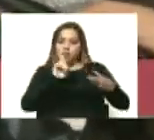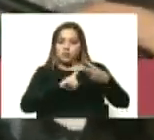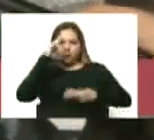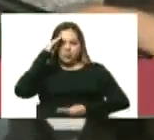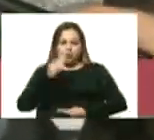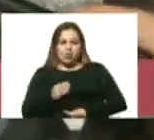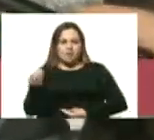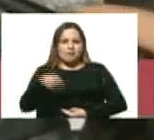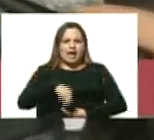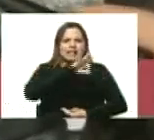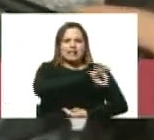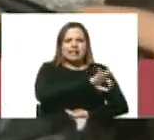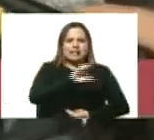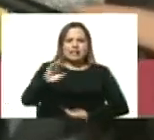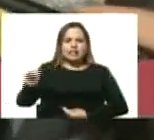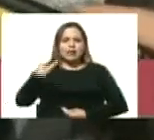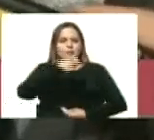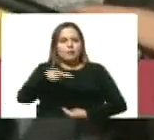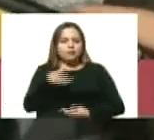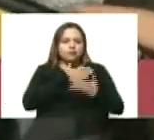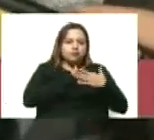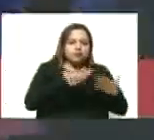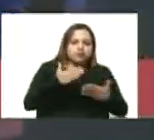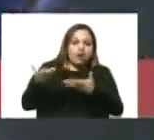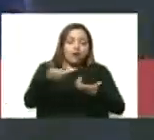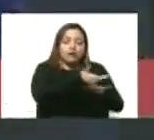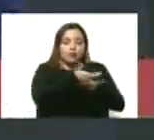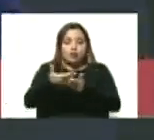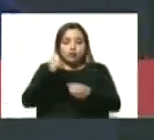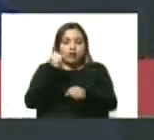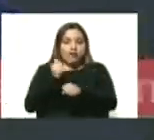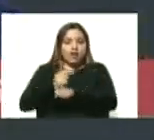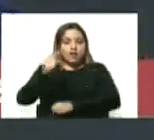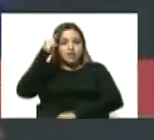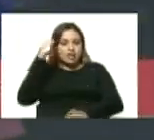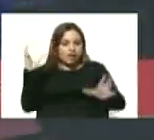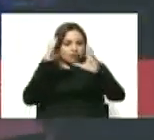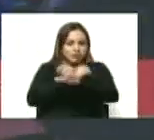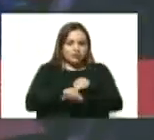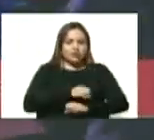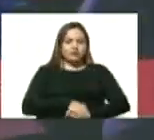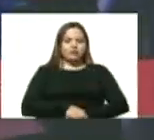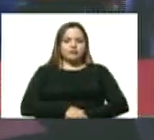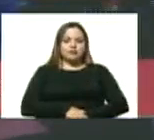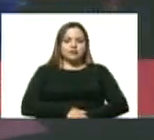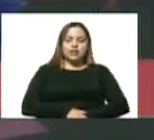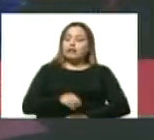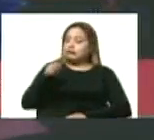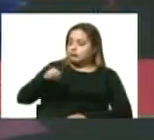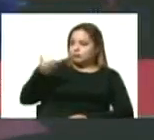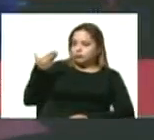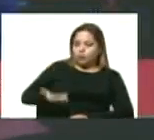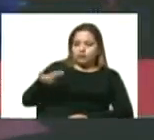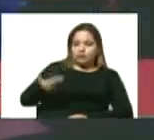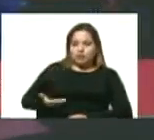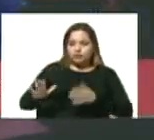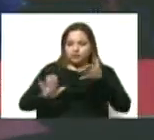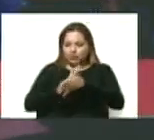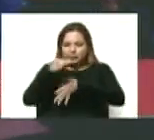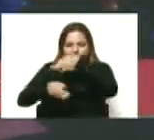voluntarios, bomberos también, trabajando día y noche. Oye, ¿cuán tan importante es, además, destacar lo que ha dicho el ministro acerca de